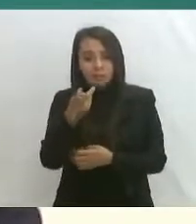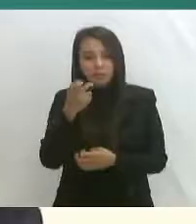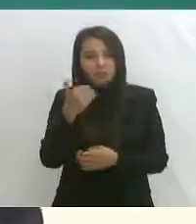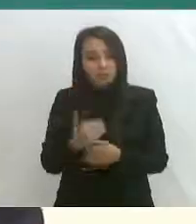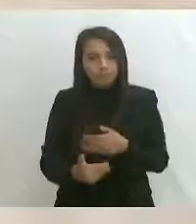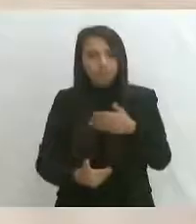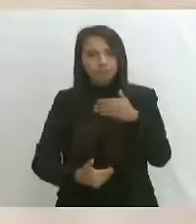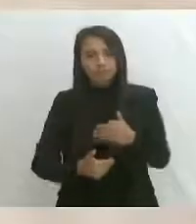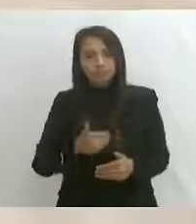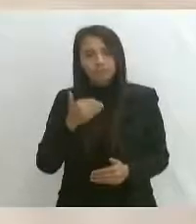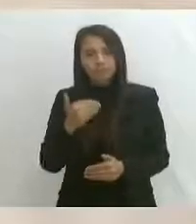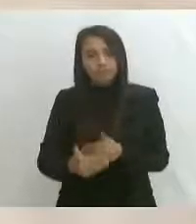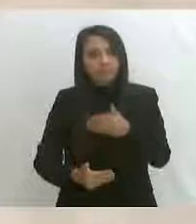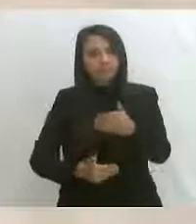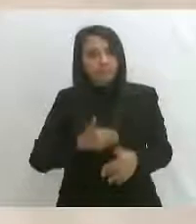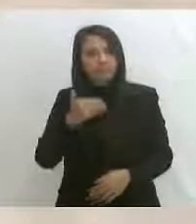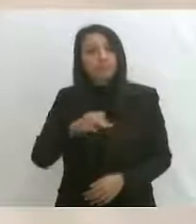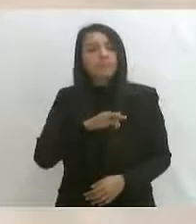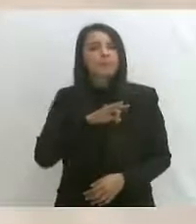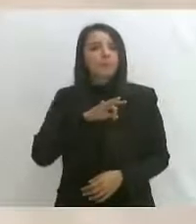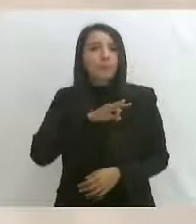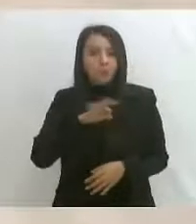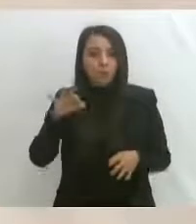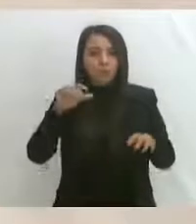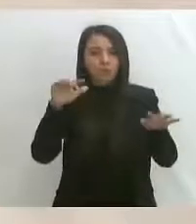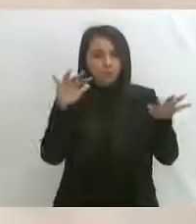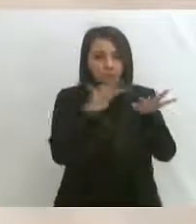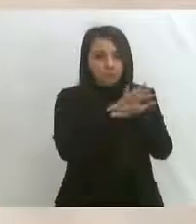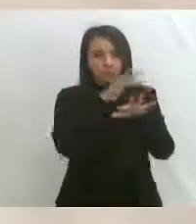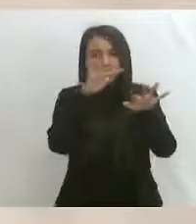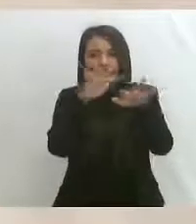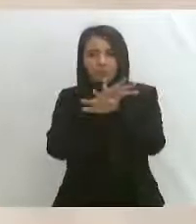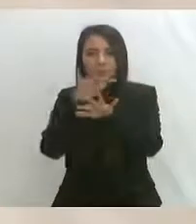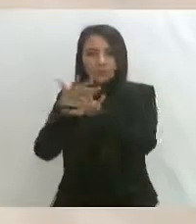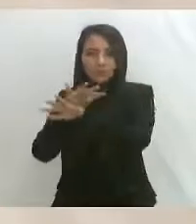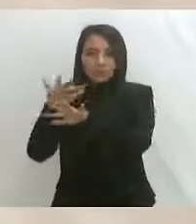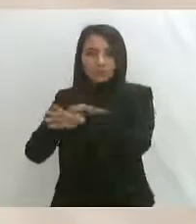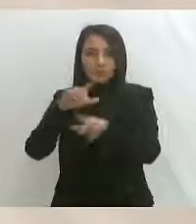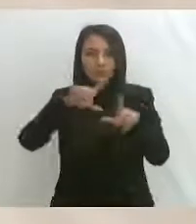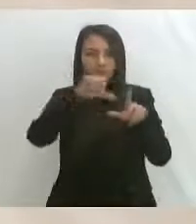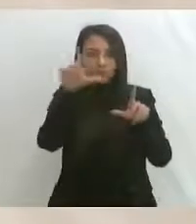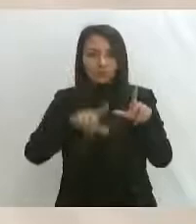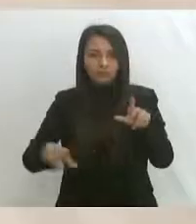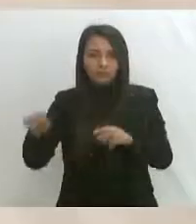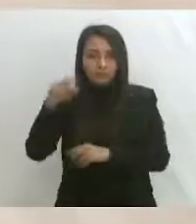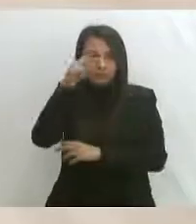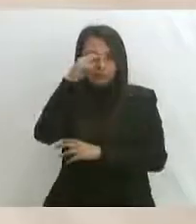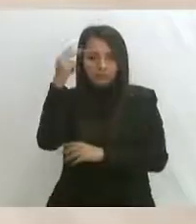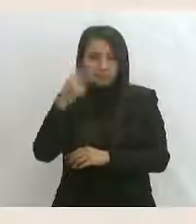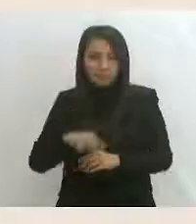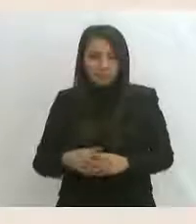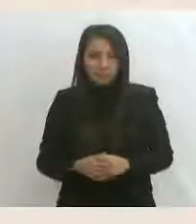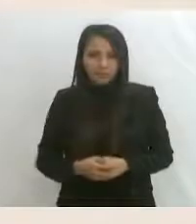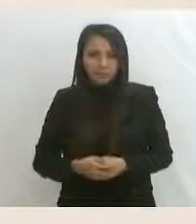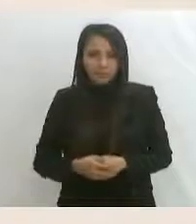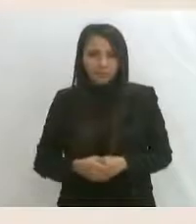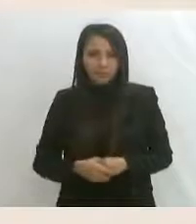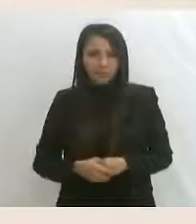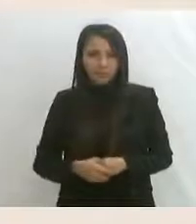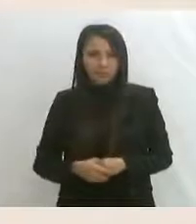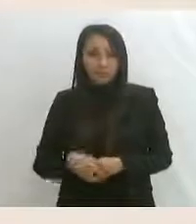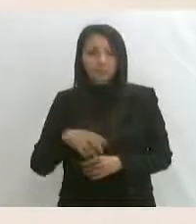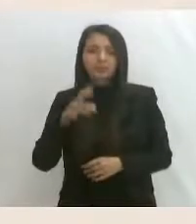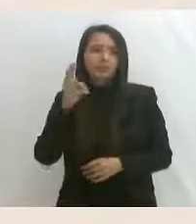avanza para ir transformando al país. Desde luego, esto no